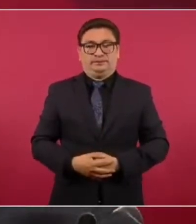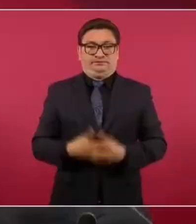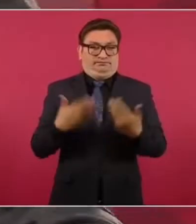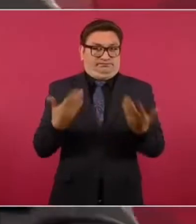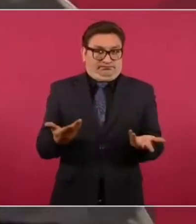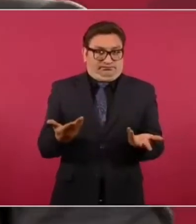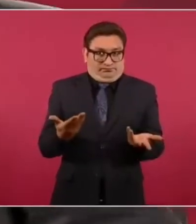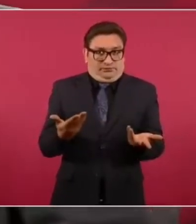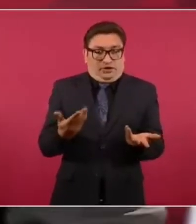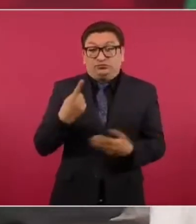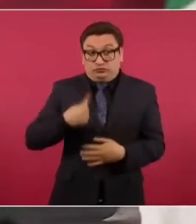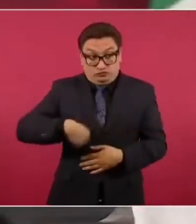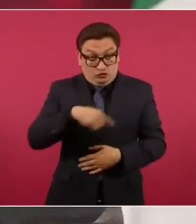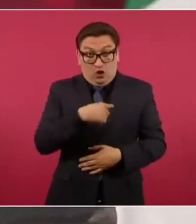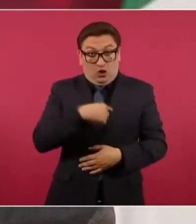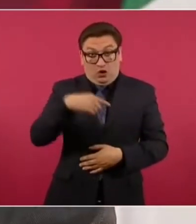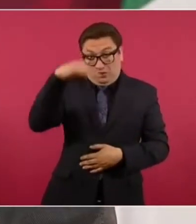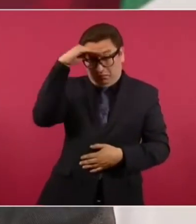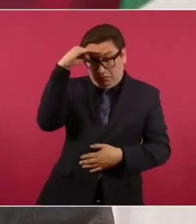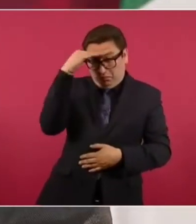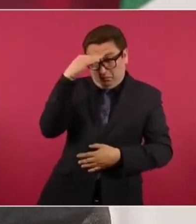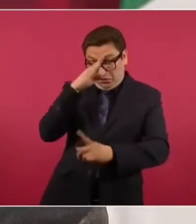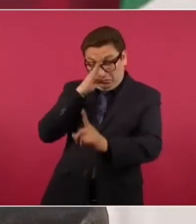Entonces, no vamos a cambiar la estrategia.